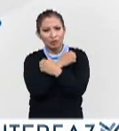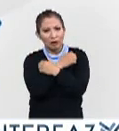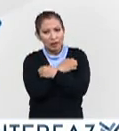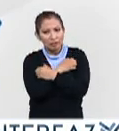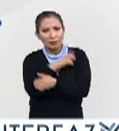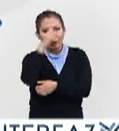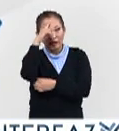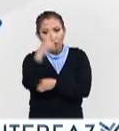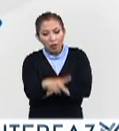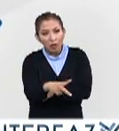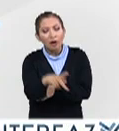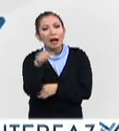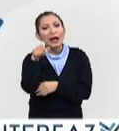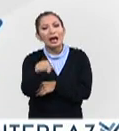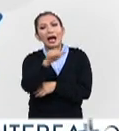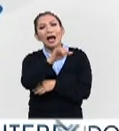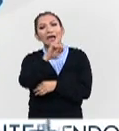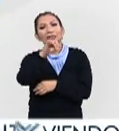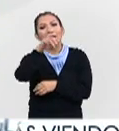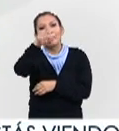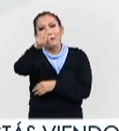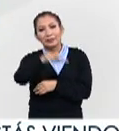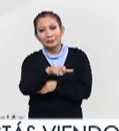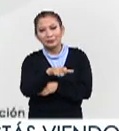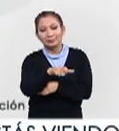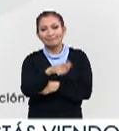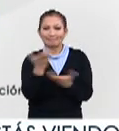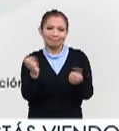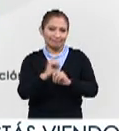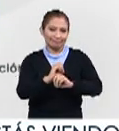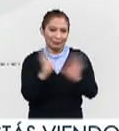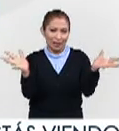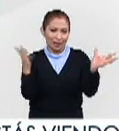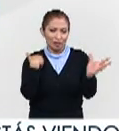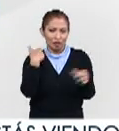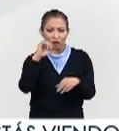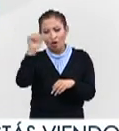Educativa de México en AYEDMX